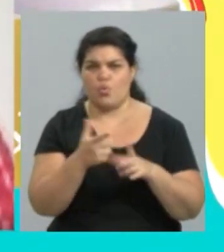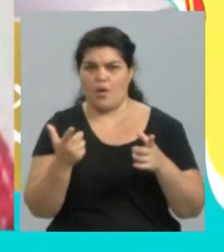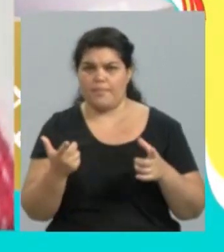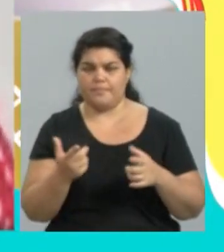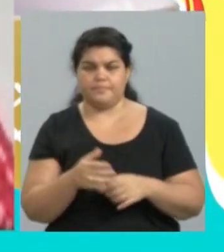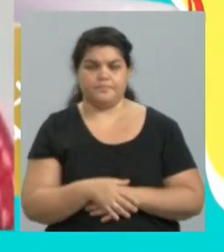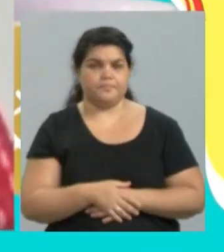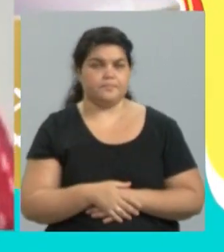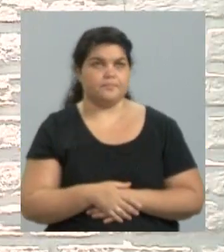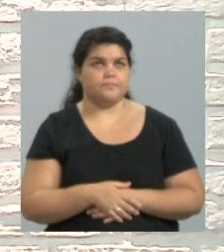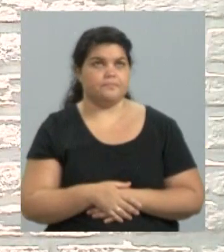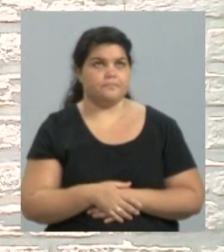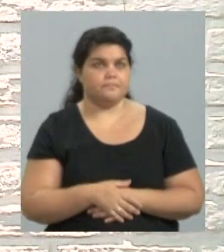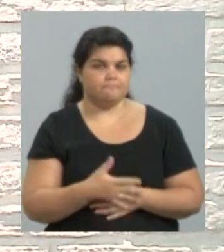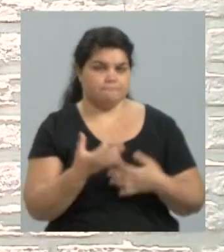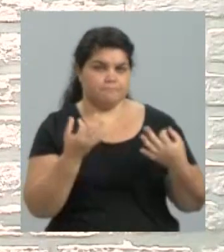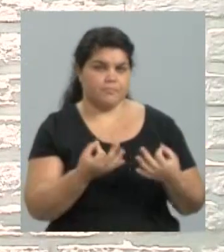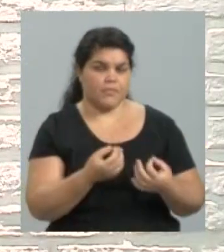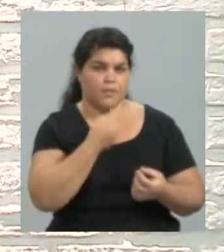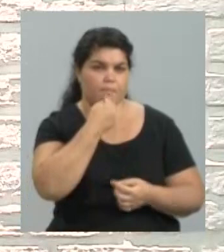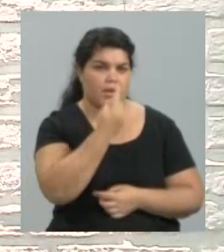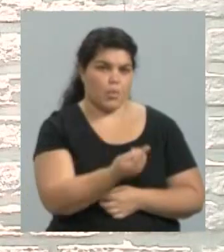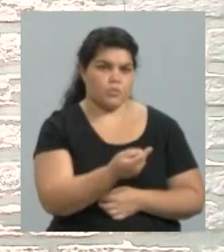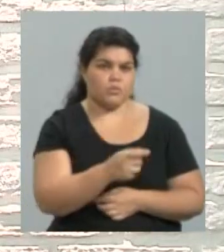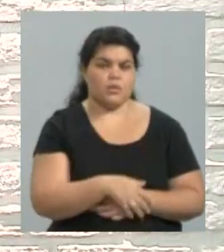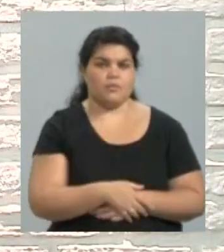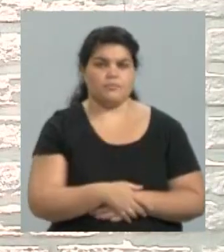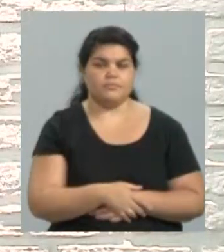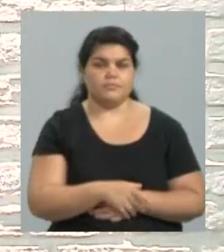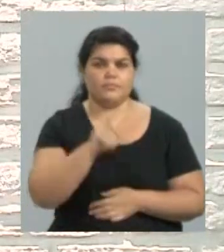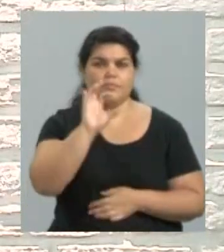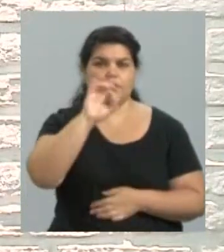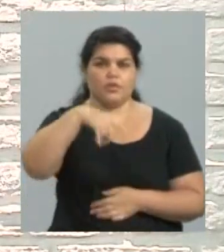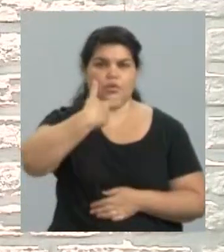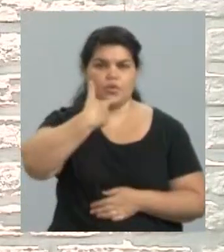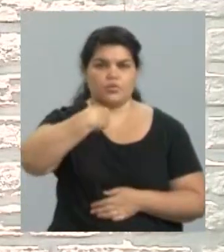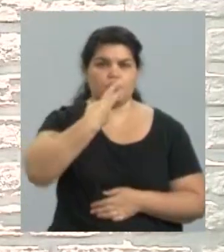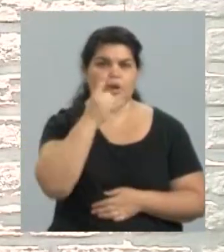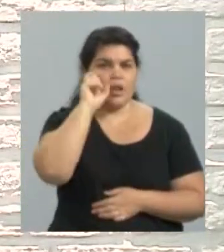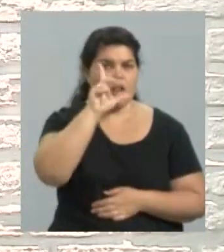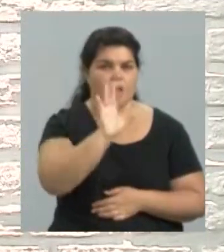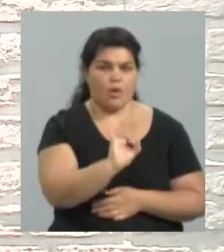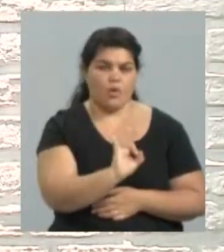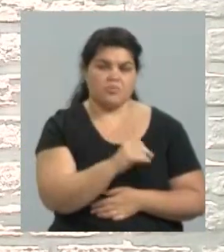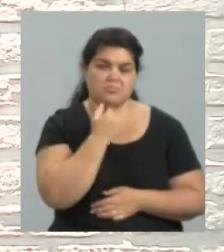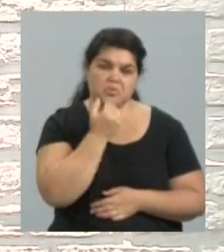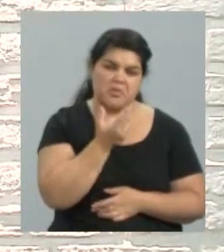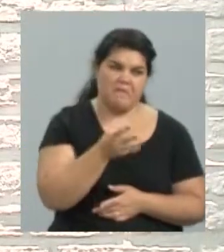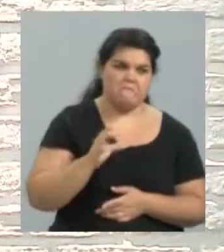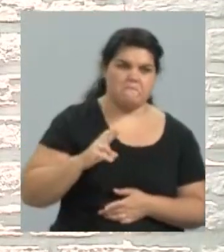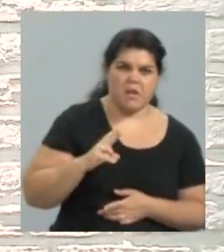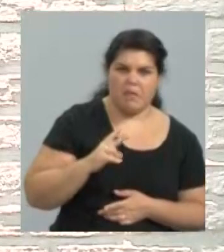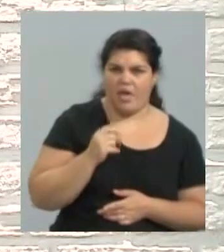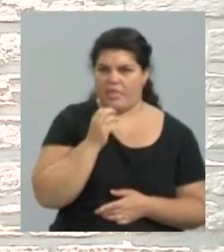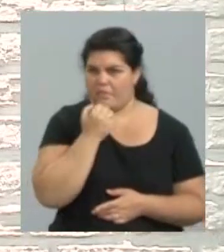Consuelo, te quiero llevar a tu, no sé si es la palabra, Claudia, dudame, el tema de vida privada, no creo. Digo, tu experiencia